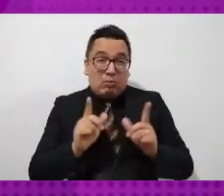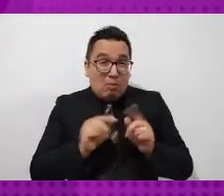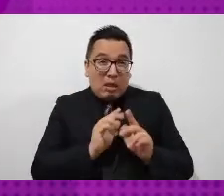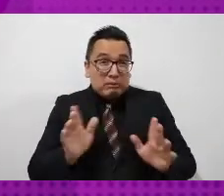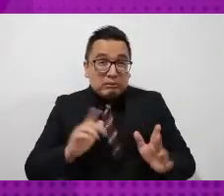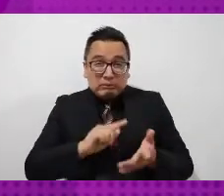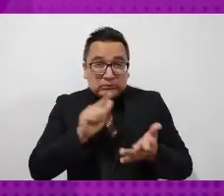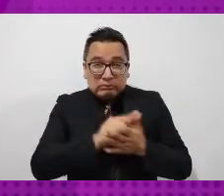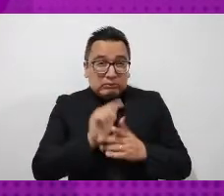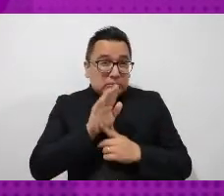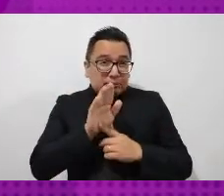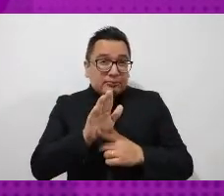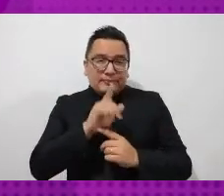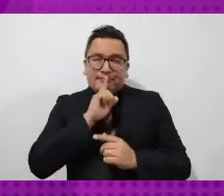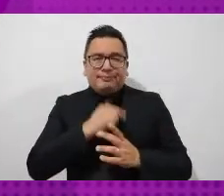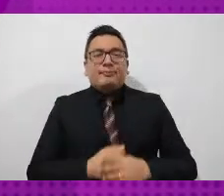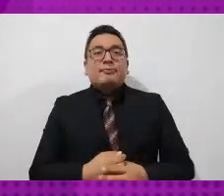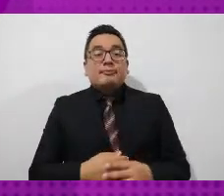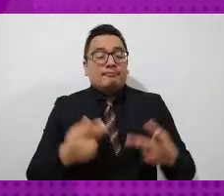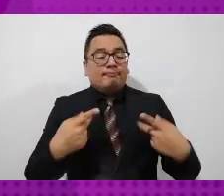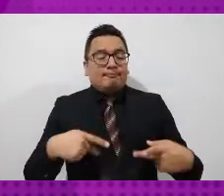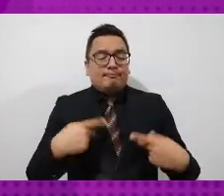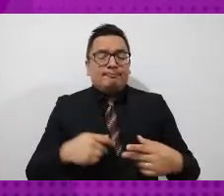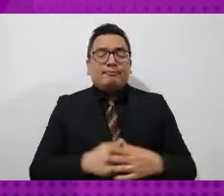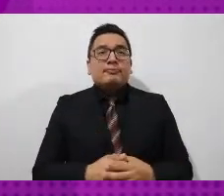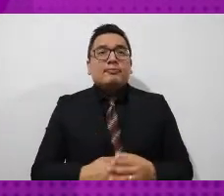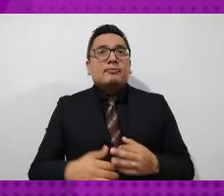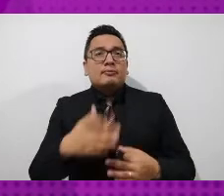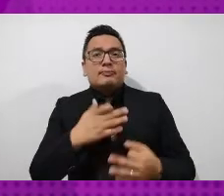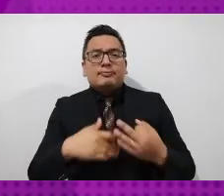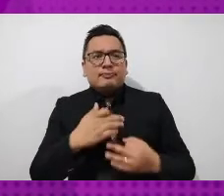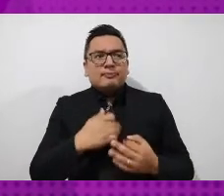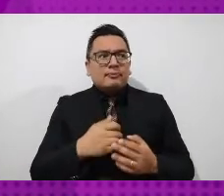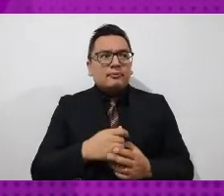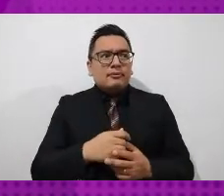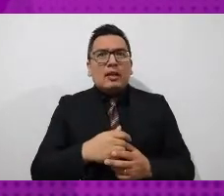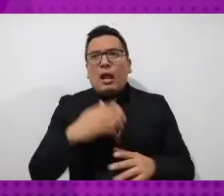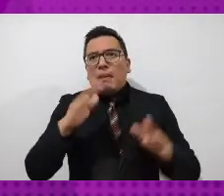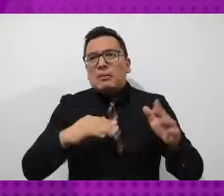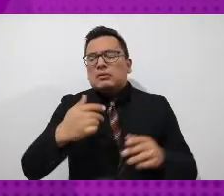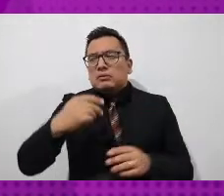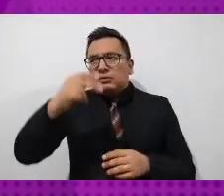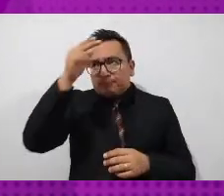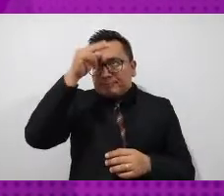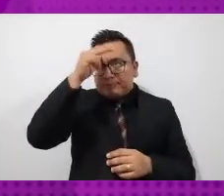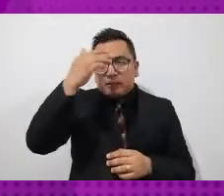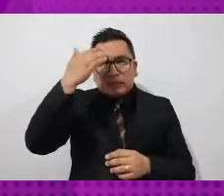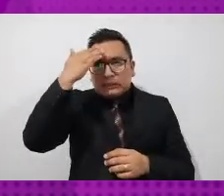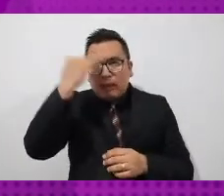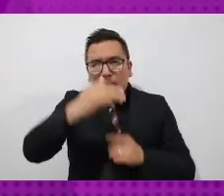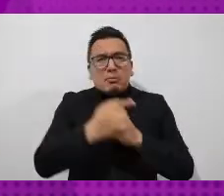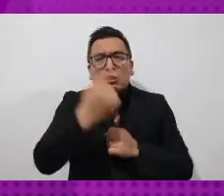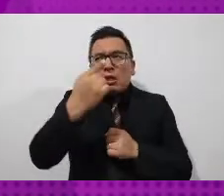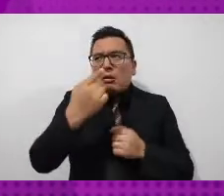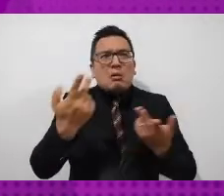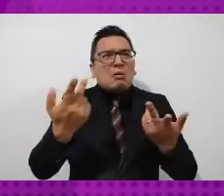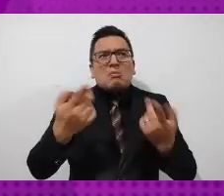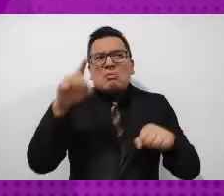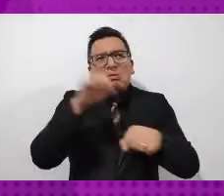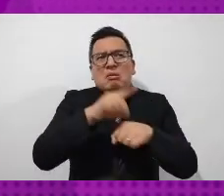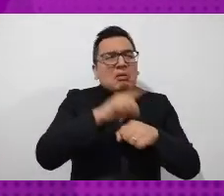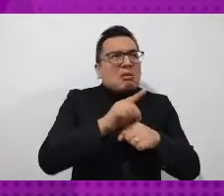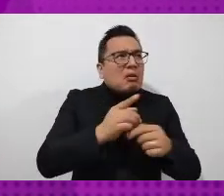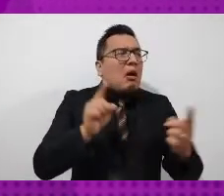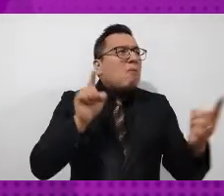así. Las personas tienen un ámbito de conocimiento real que se produce de la interacción diaria que tienen.